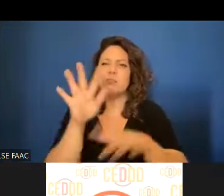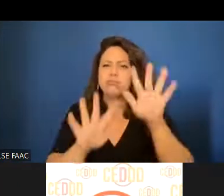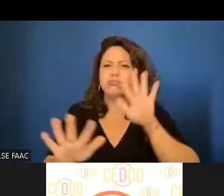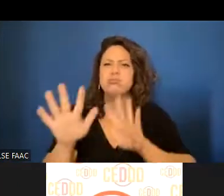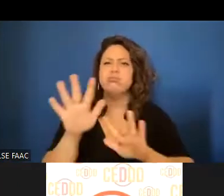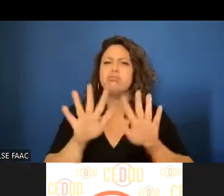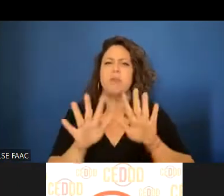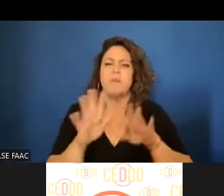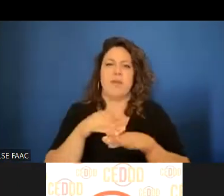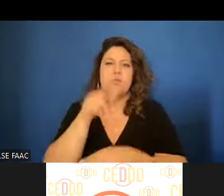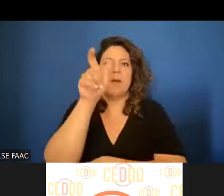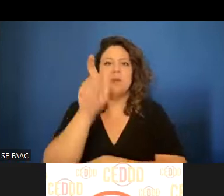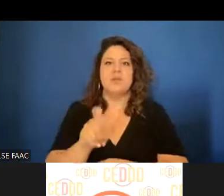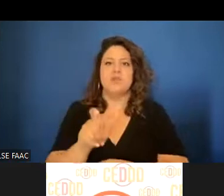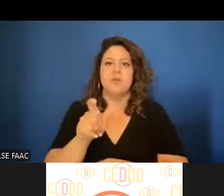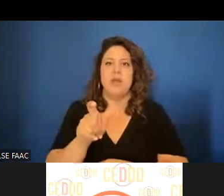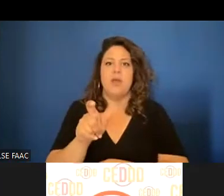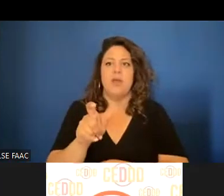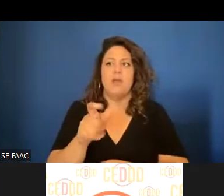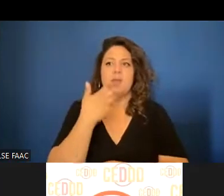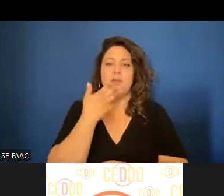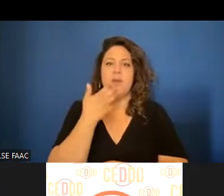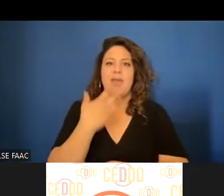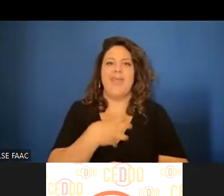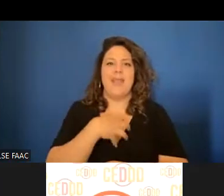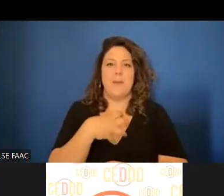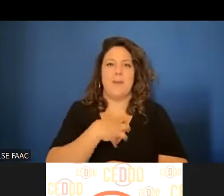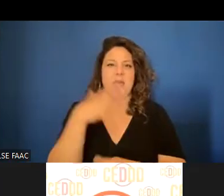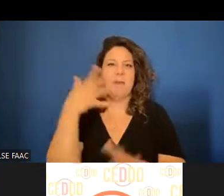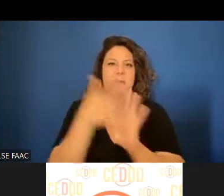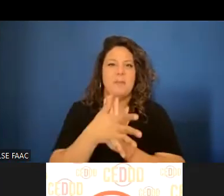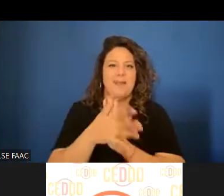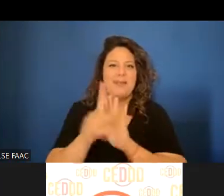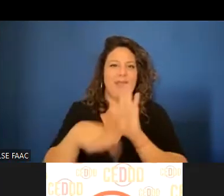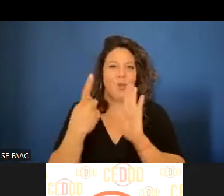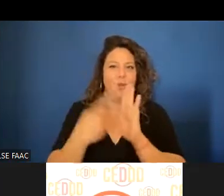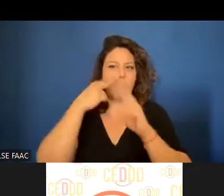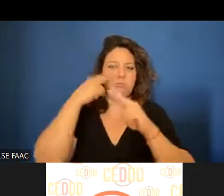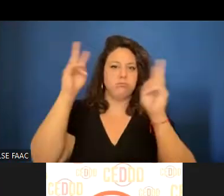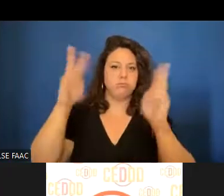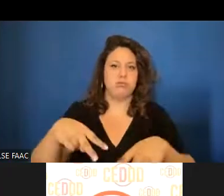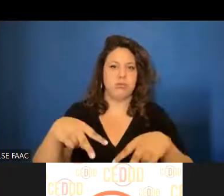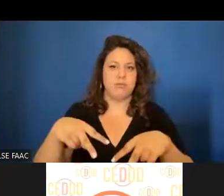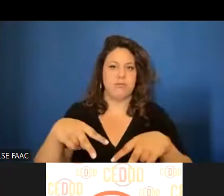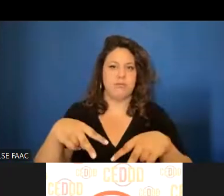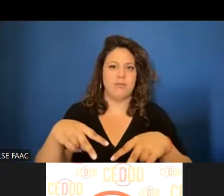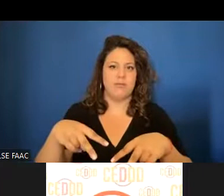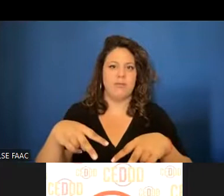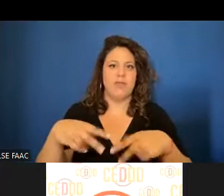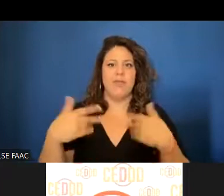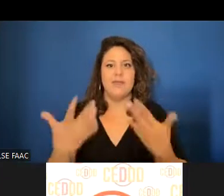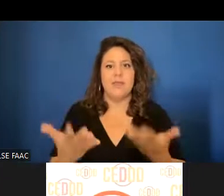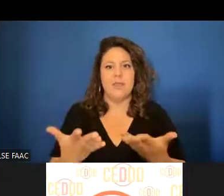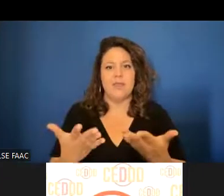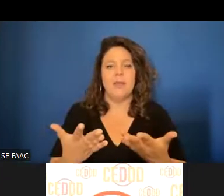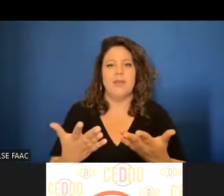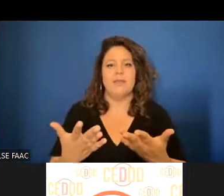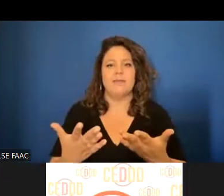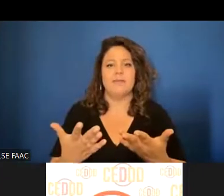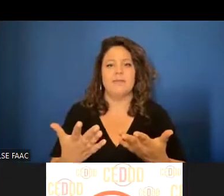añadido a estos despidos diarios, a esta indemnización diaria por despido, ¿vale? Que es la que comento, que bueno, las